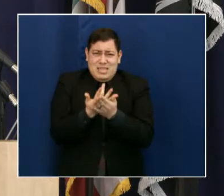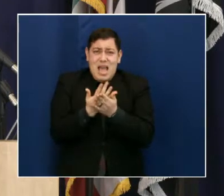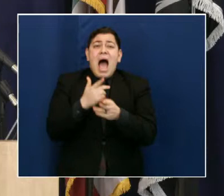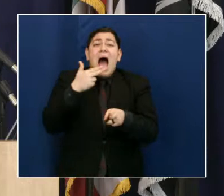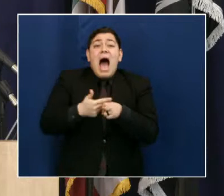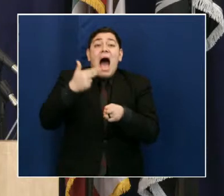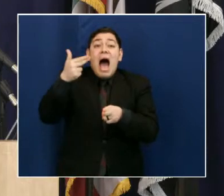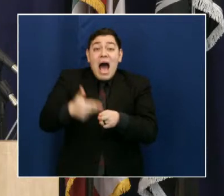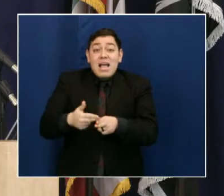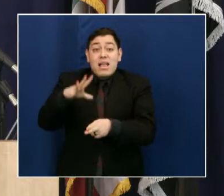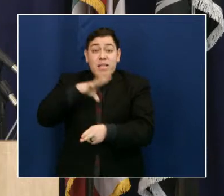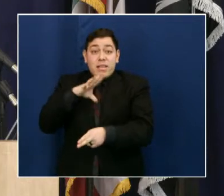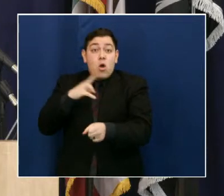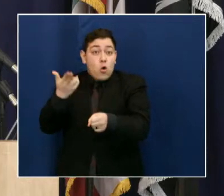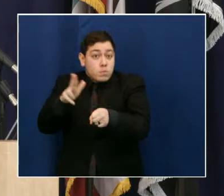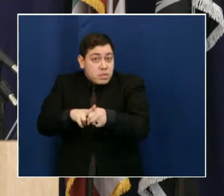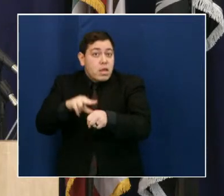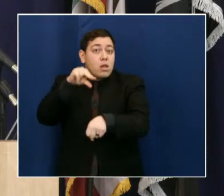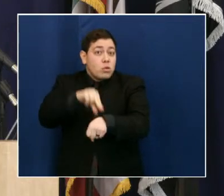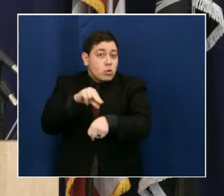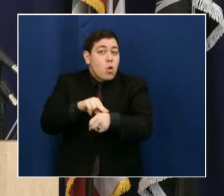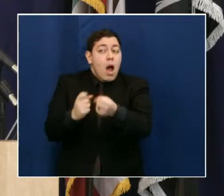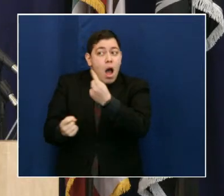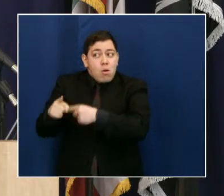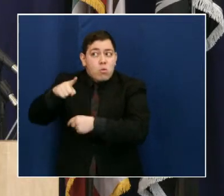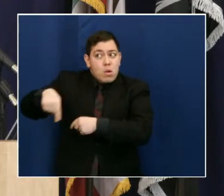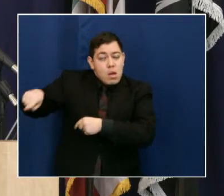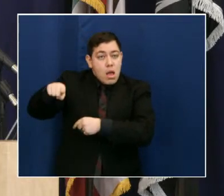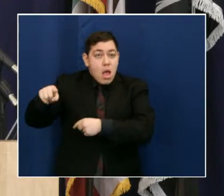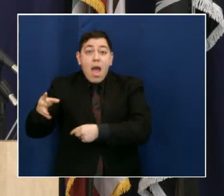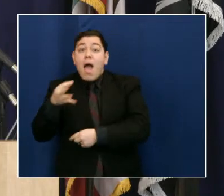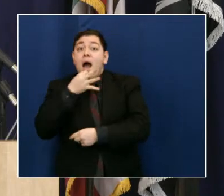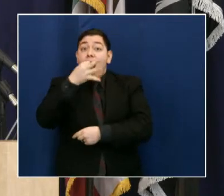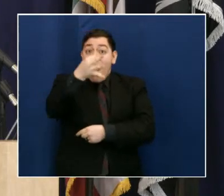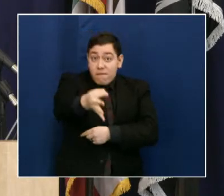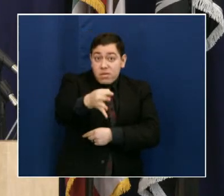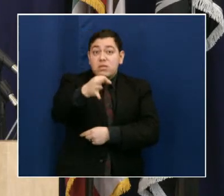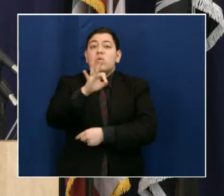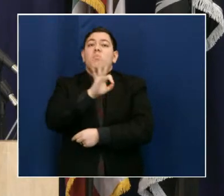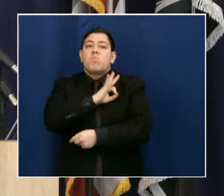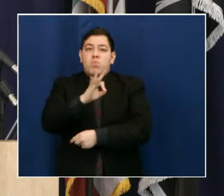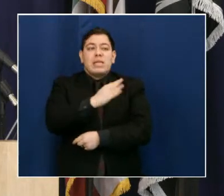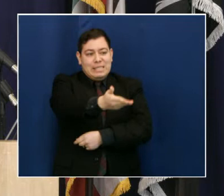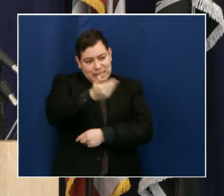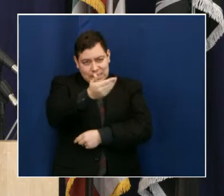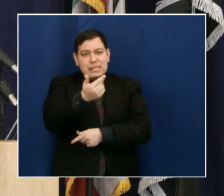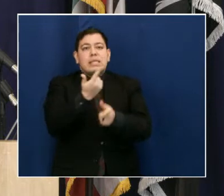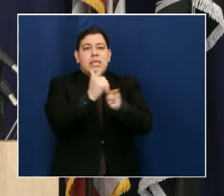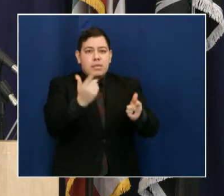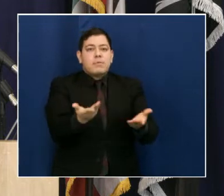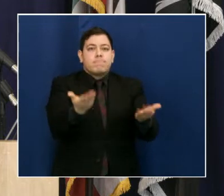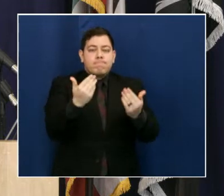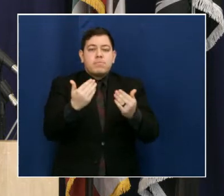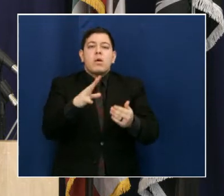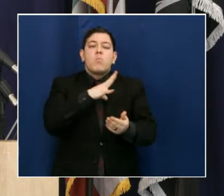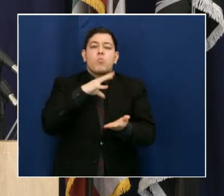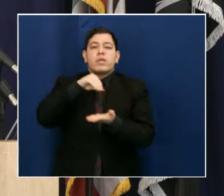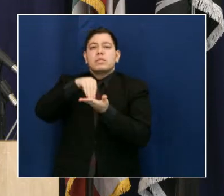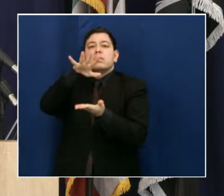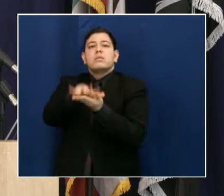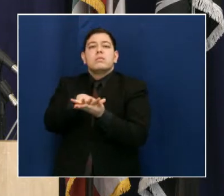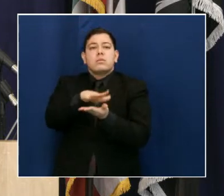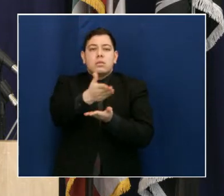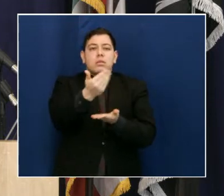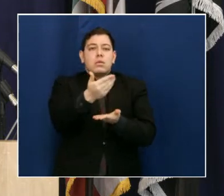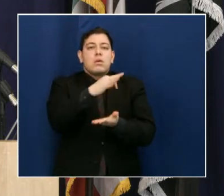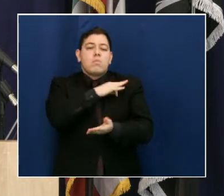a tocar hasta que el condado va a poder darles información cuando estemos listos para que las personas de 65 años o más